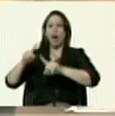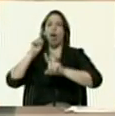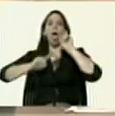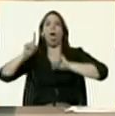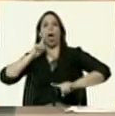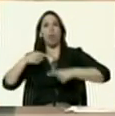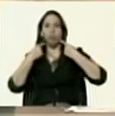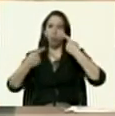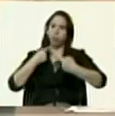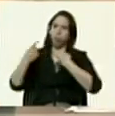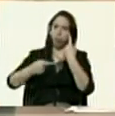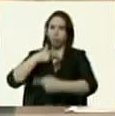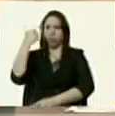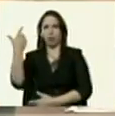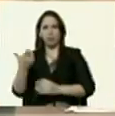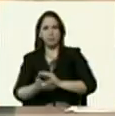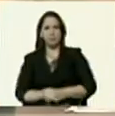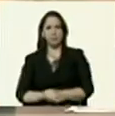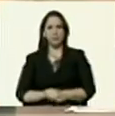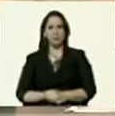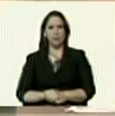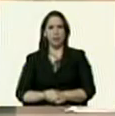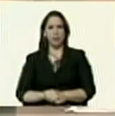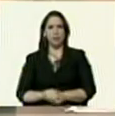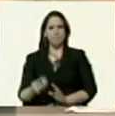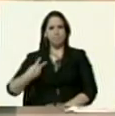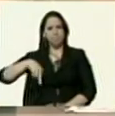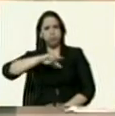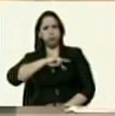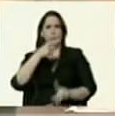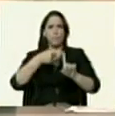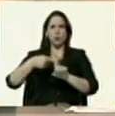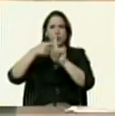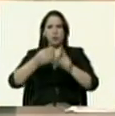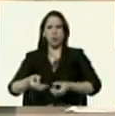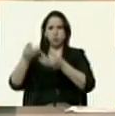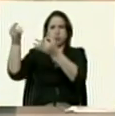descaradamente, vulgarmente, a presentar falsos positivos.